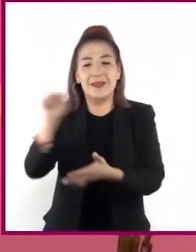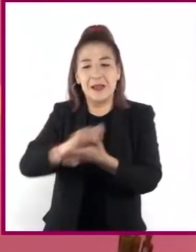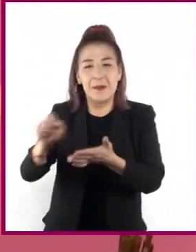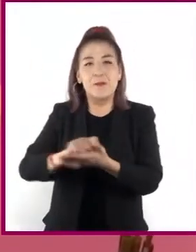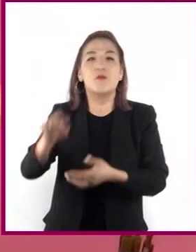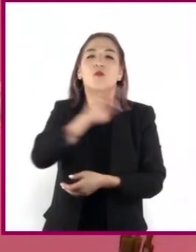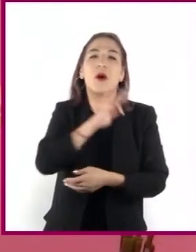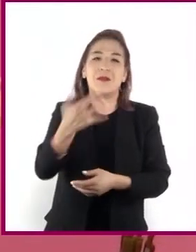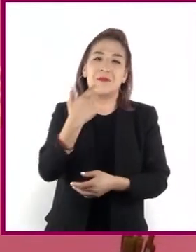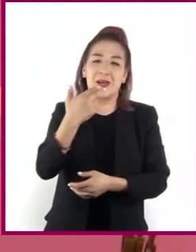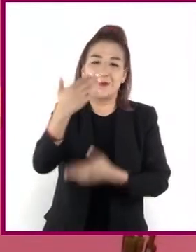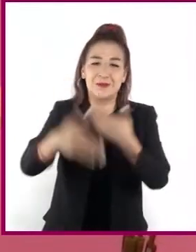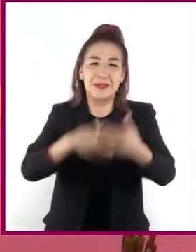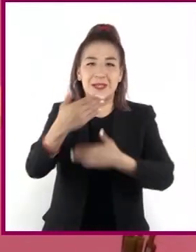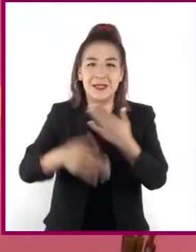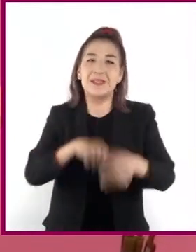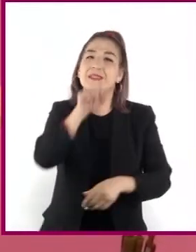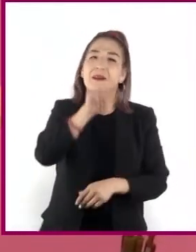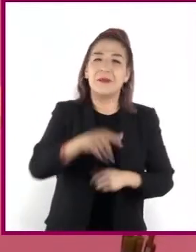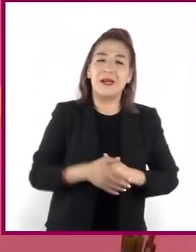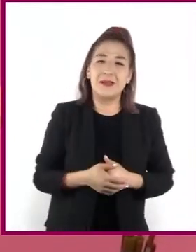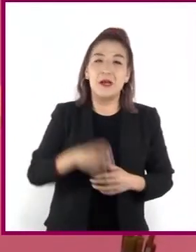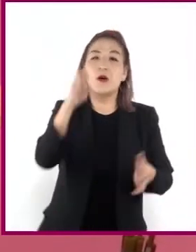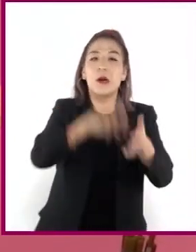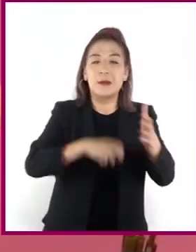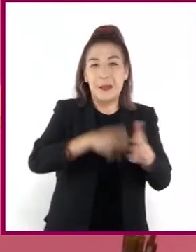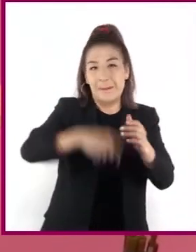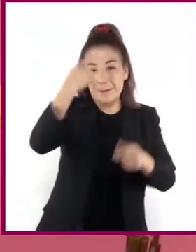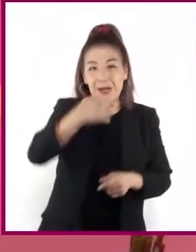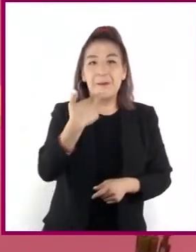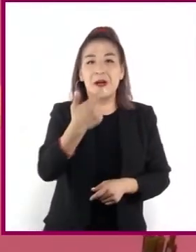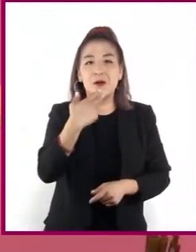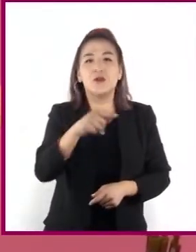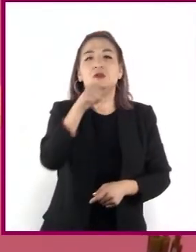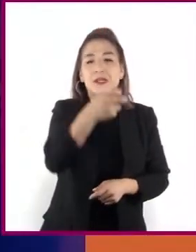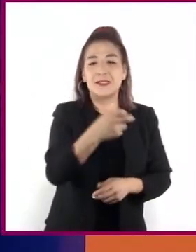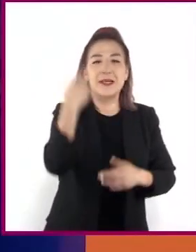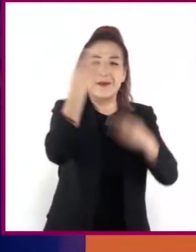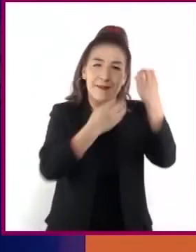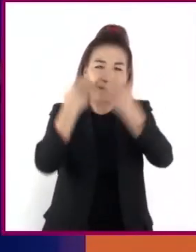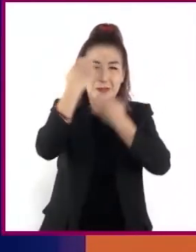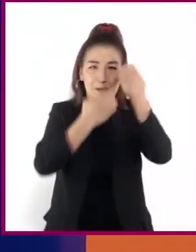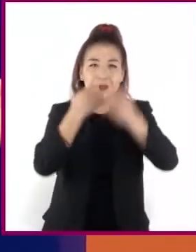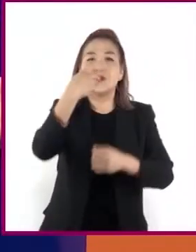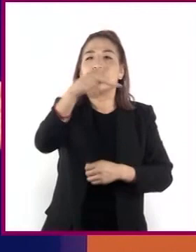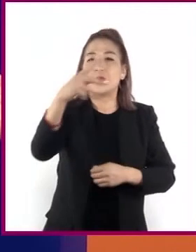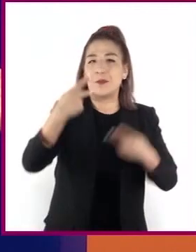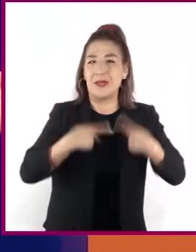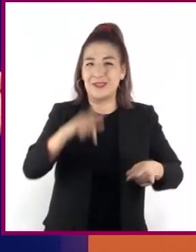de oportunidad. Y claro, corregir para mejorar su autoevaluación.